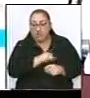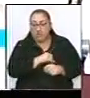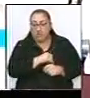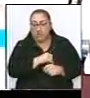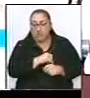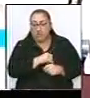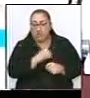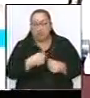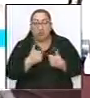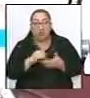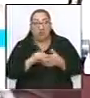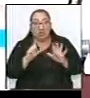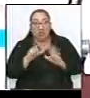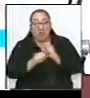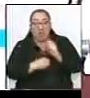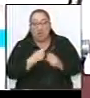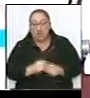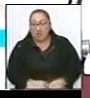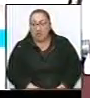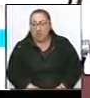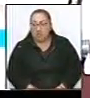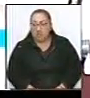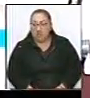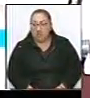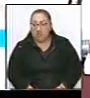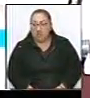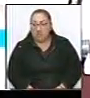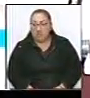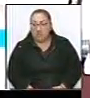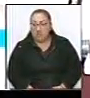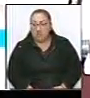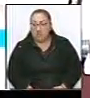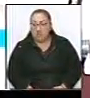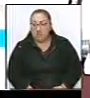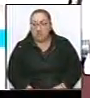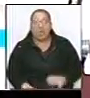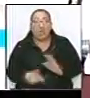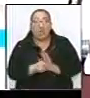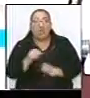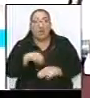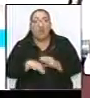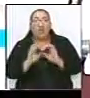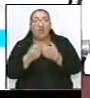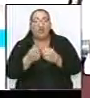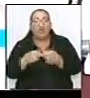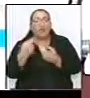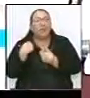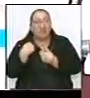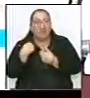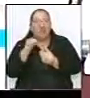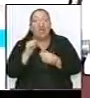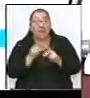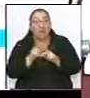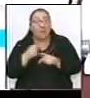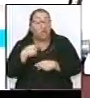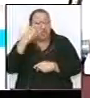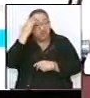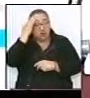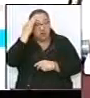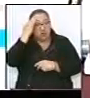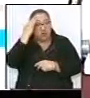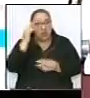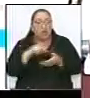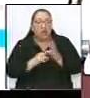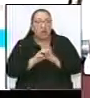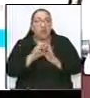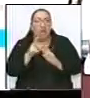acá más de 7 años y creo que a quien le corresponde legislar sobre todas las cosas es al Parlamento. Y también soy de las personas que cree de